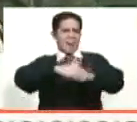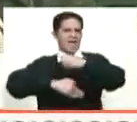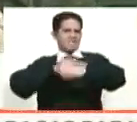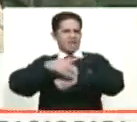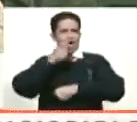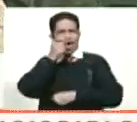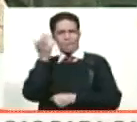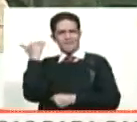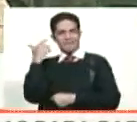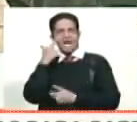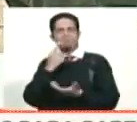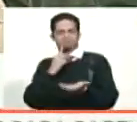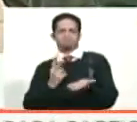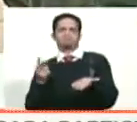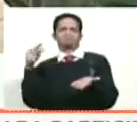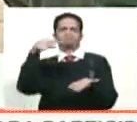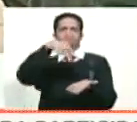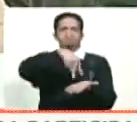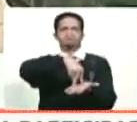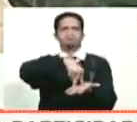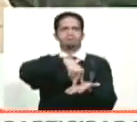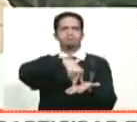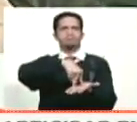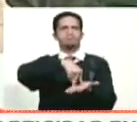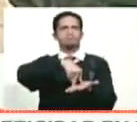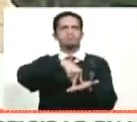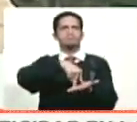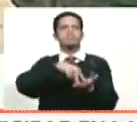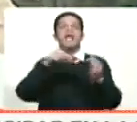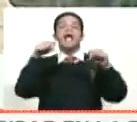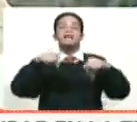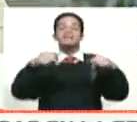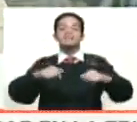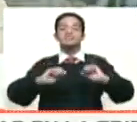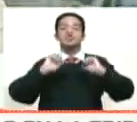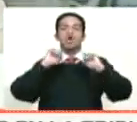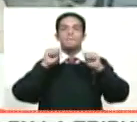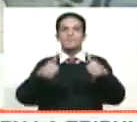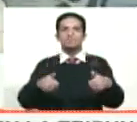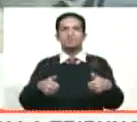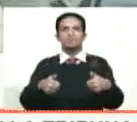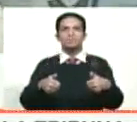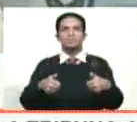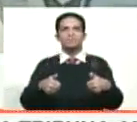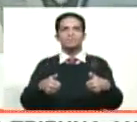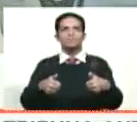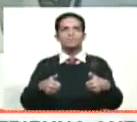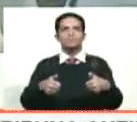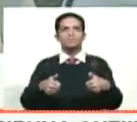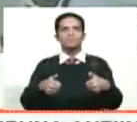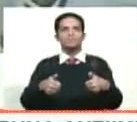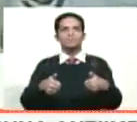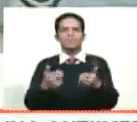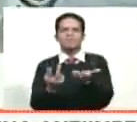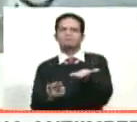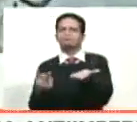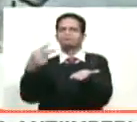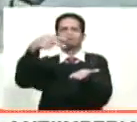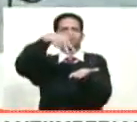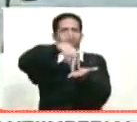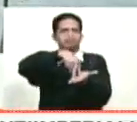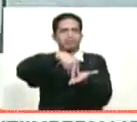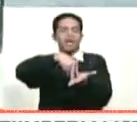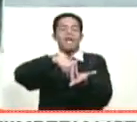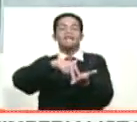comandante Chávez. Aquí comenzó la resurrección de una historia